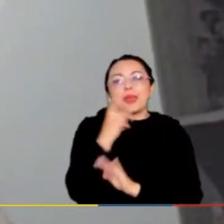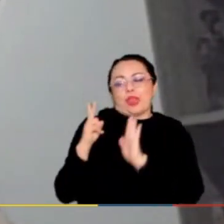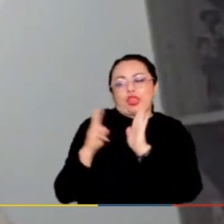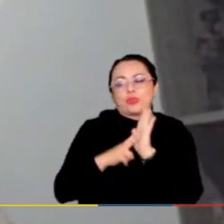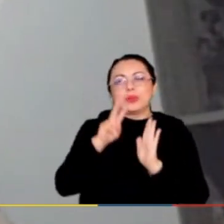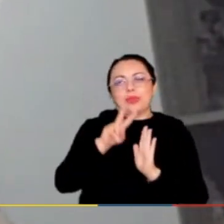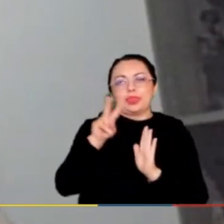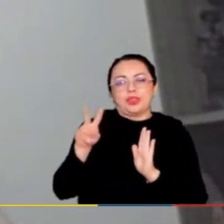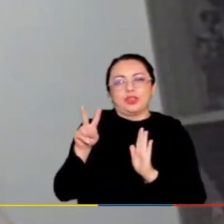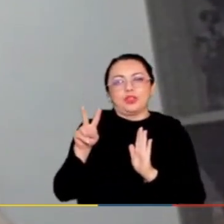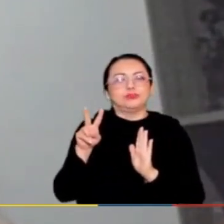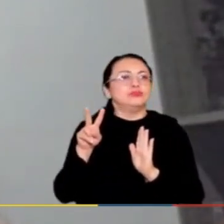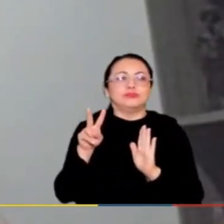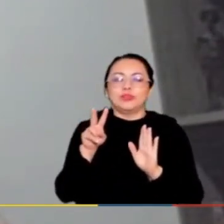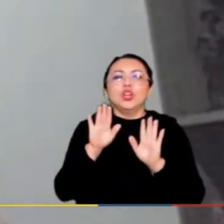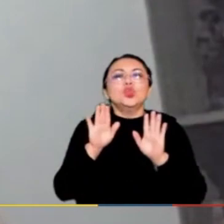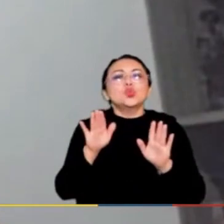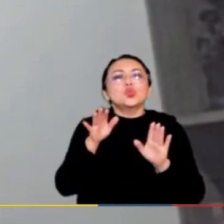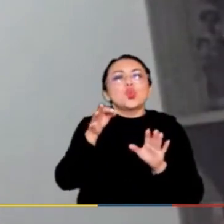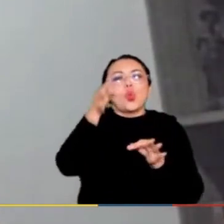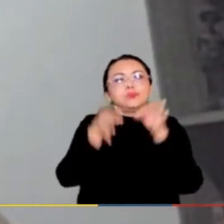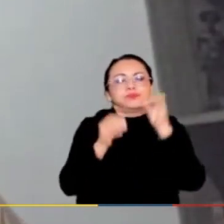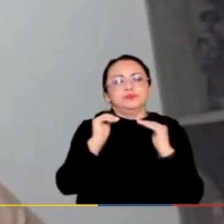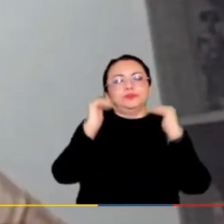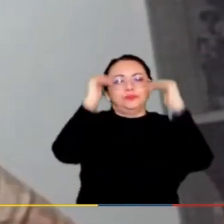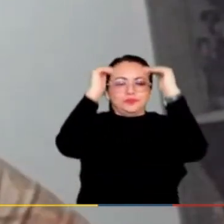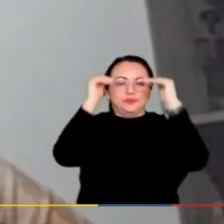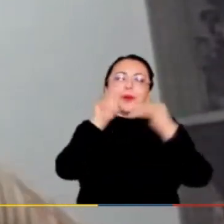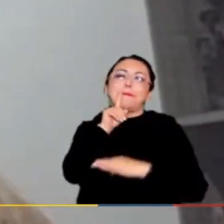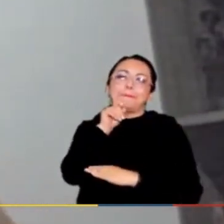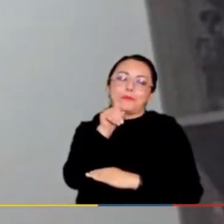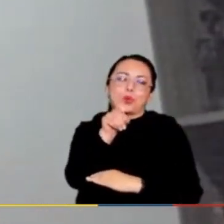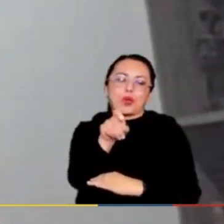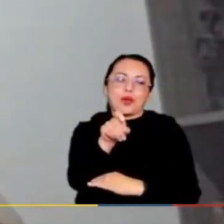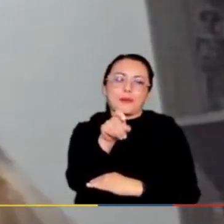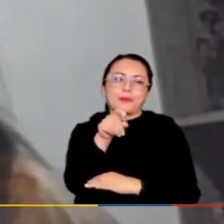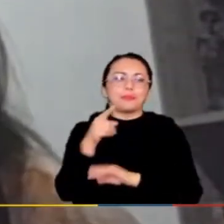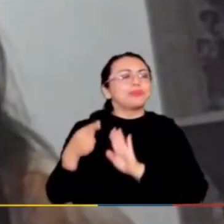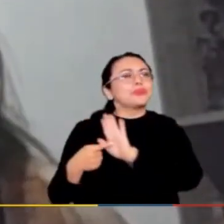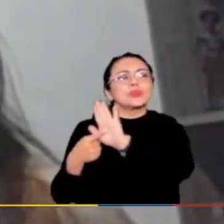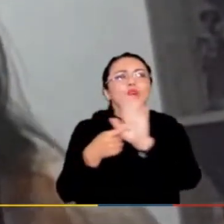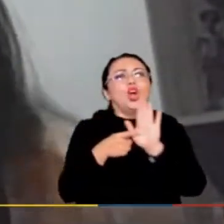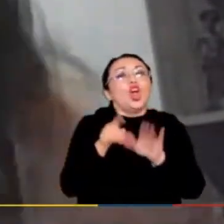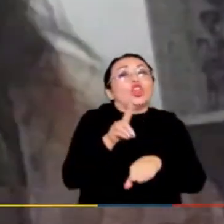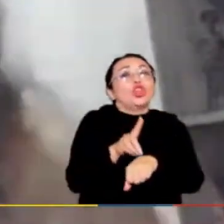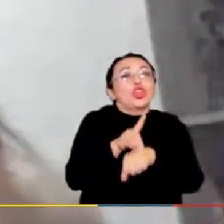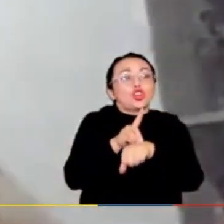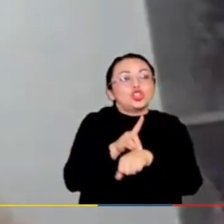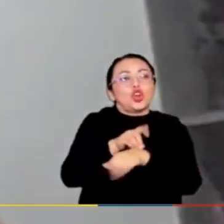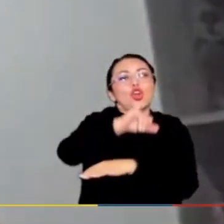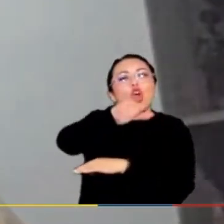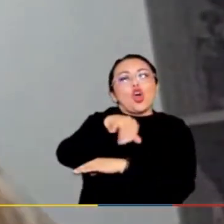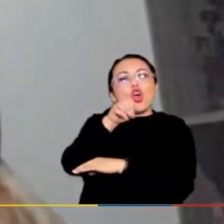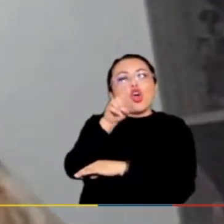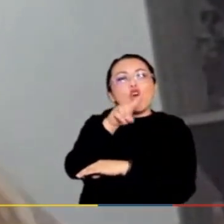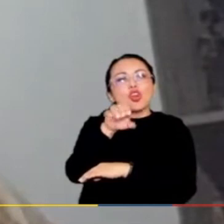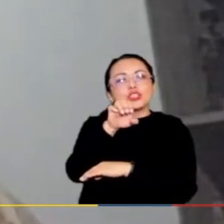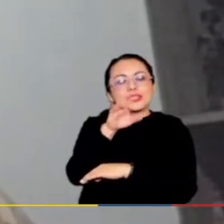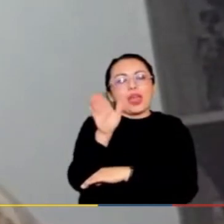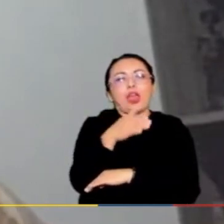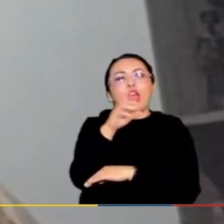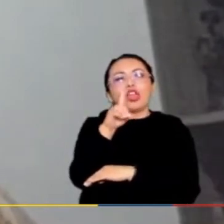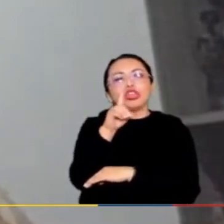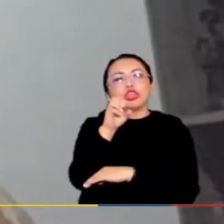no casándose la providencia del Tribunal Superior de Bucaramanga, y sobre la cual pues, el doctor José Domingo nos ampliará